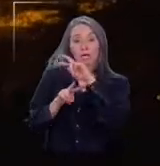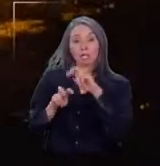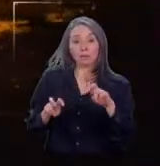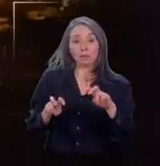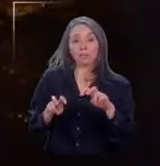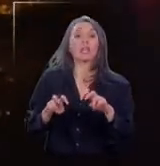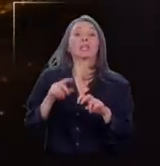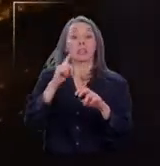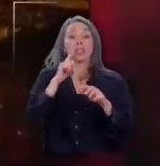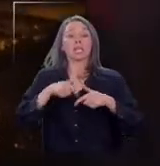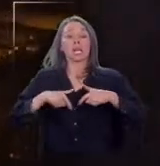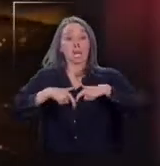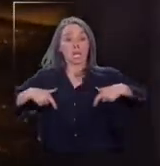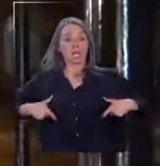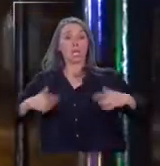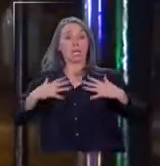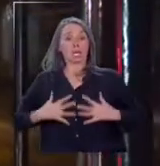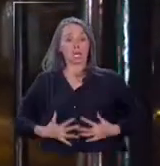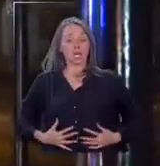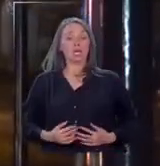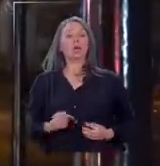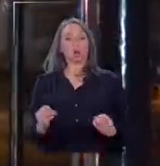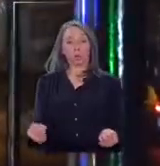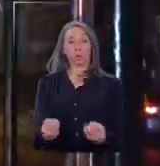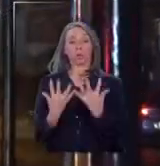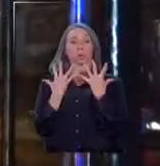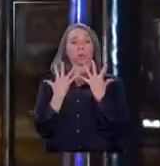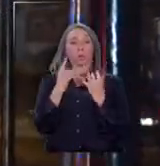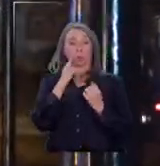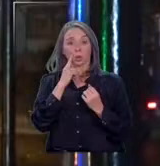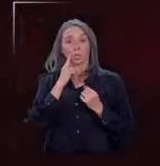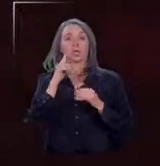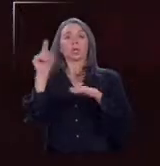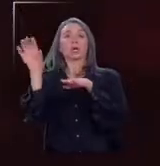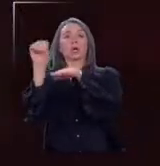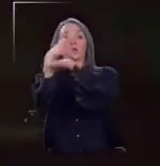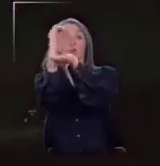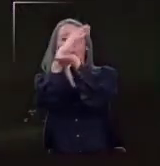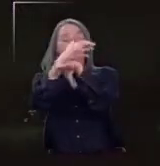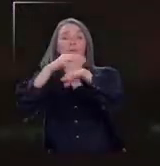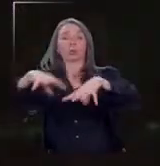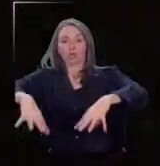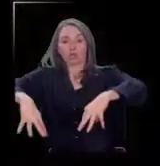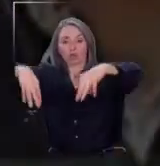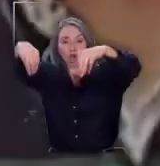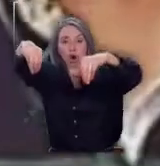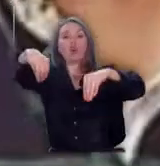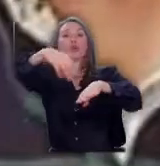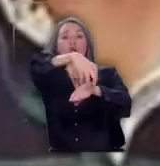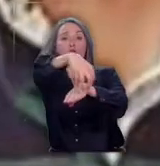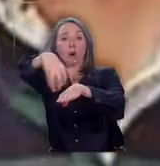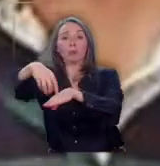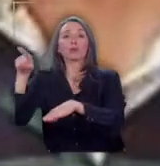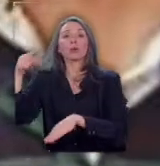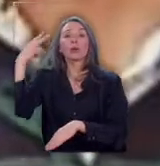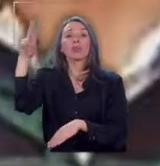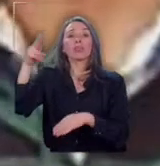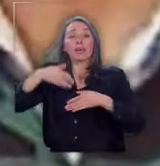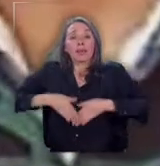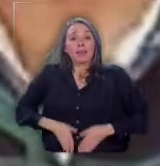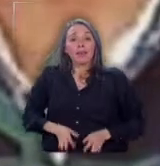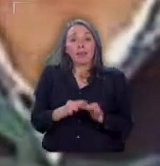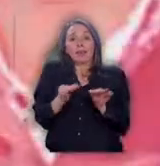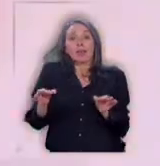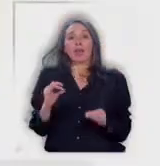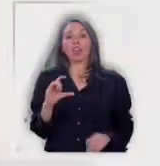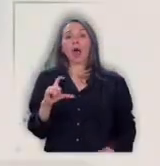estaba con todas las medidas de seguridad chaleco reflectante balizas encendidas y conos de tránsito Hugo Muñoz será oriundo de la localidad de